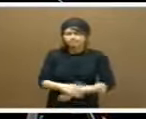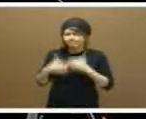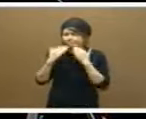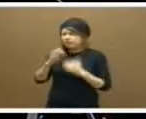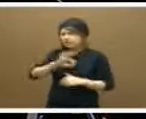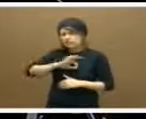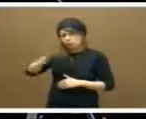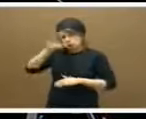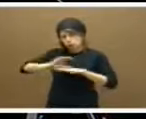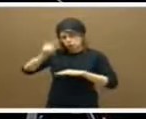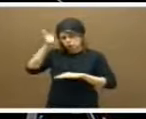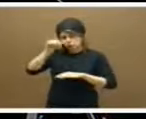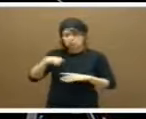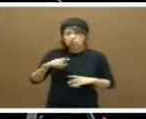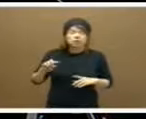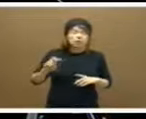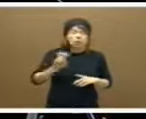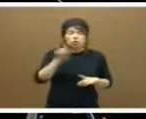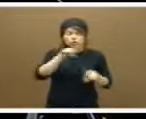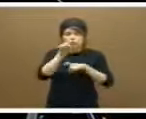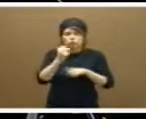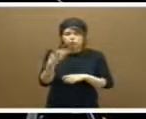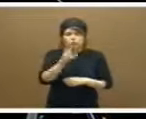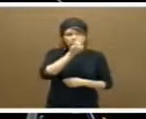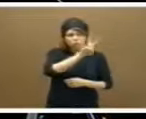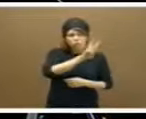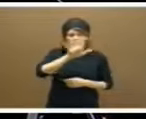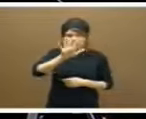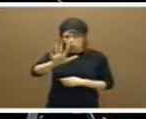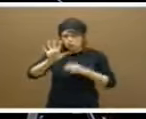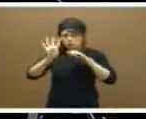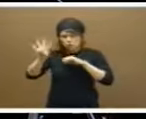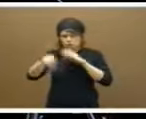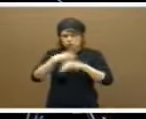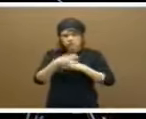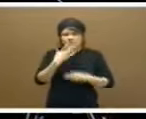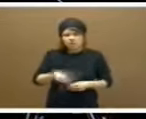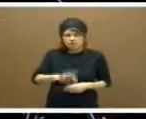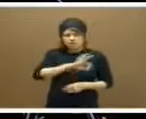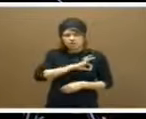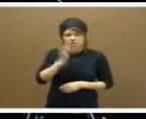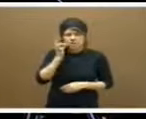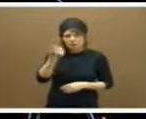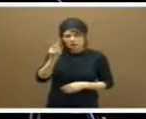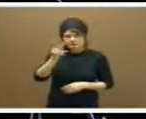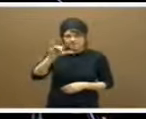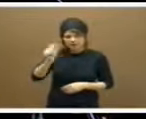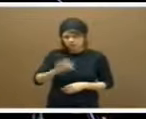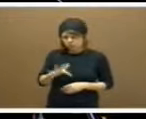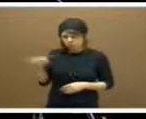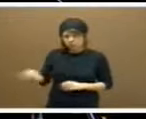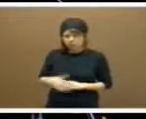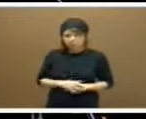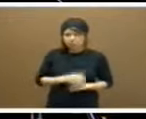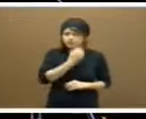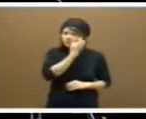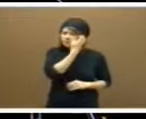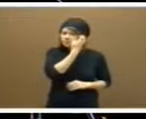Gracias, señor consejero. Señorías, la siguiente pregunta es la número 254, formulada por la señora Ávila Núñez, que tiene la palabra.